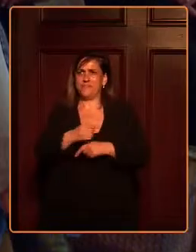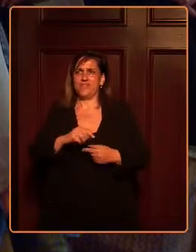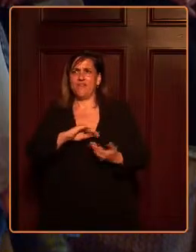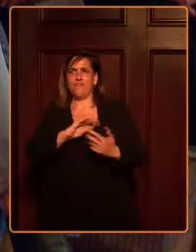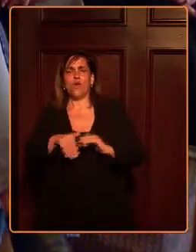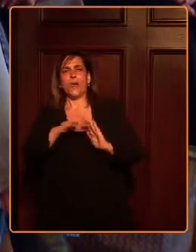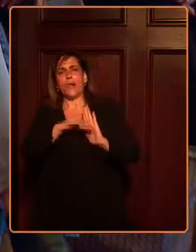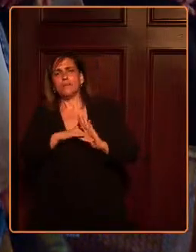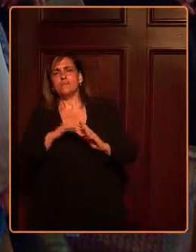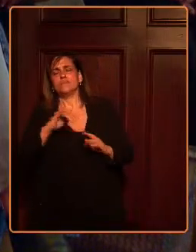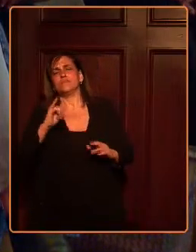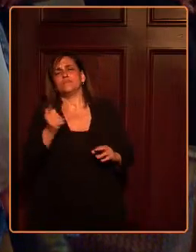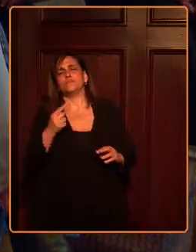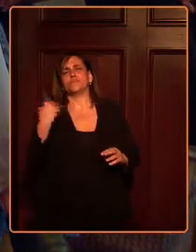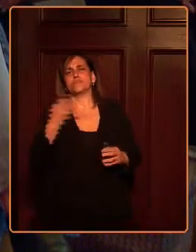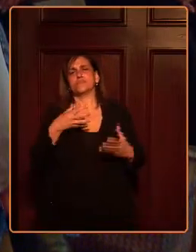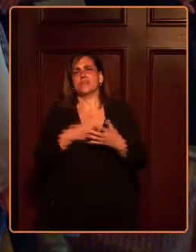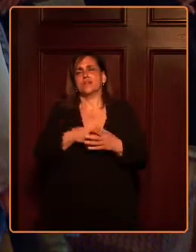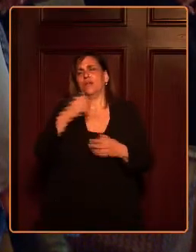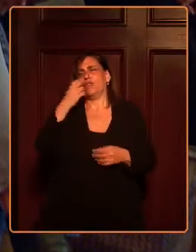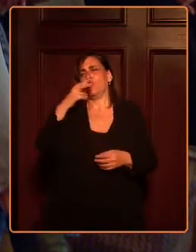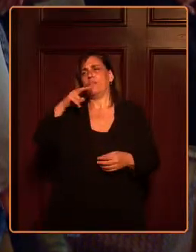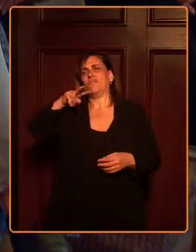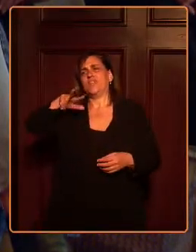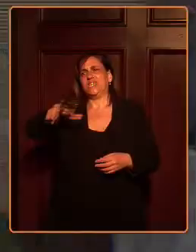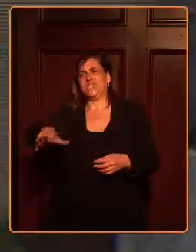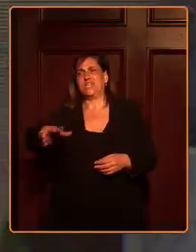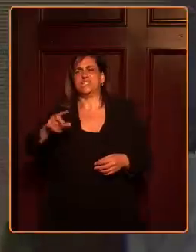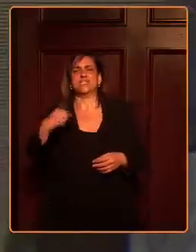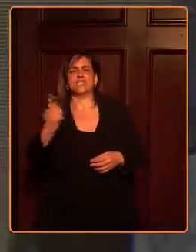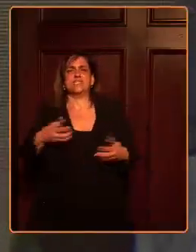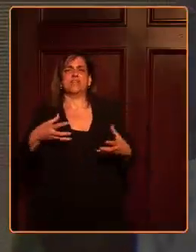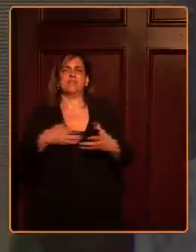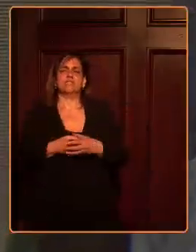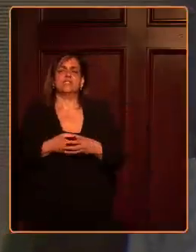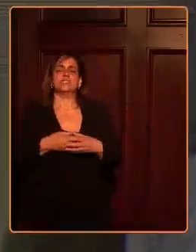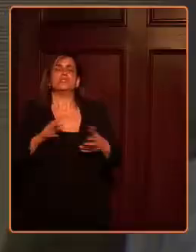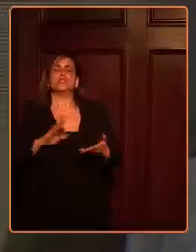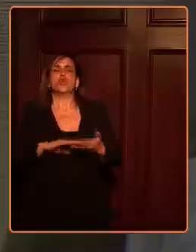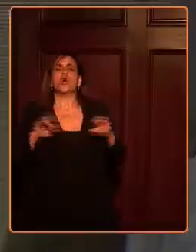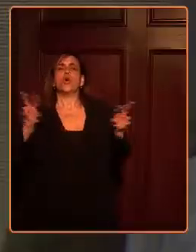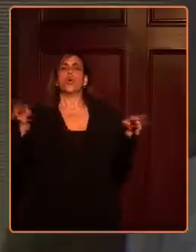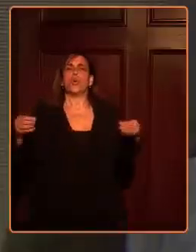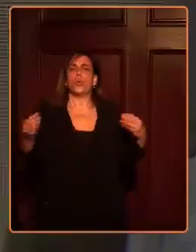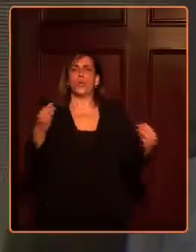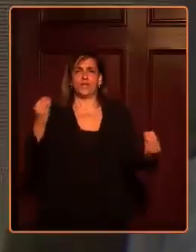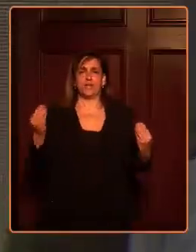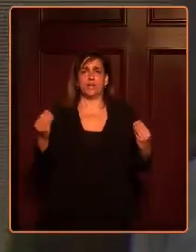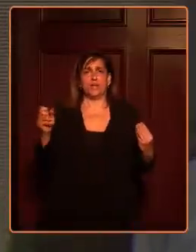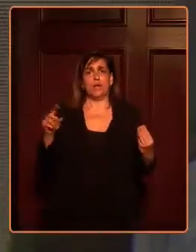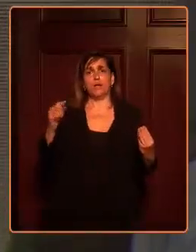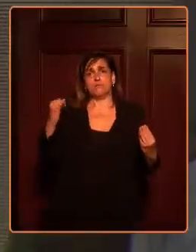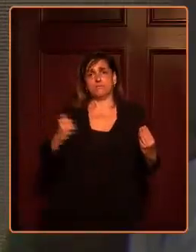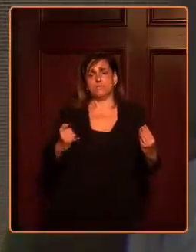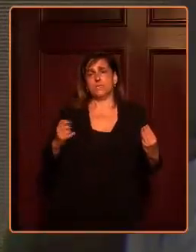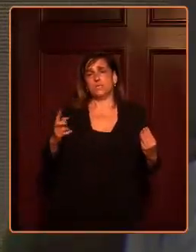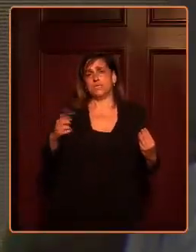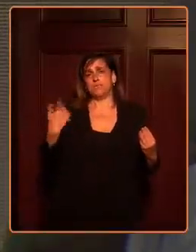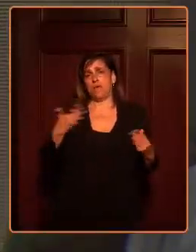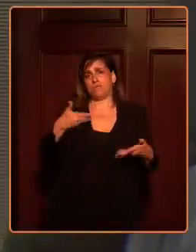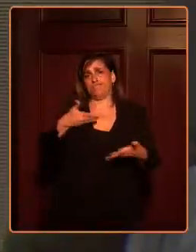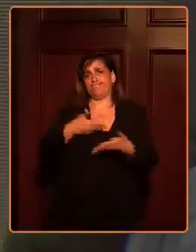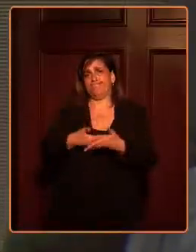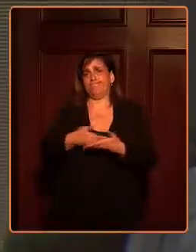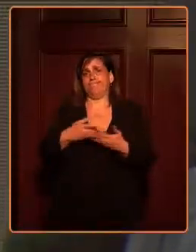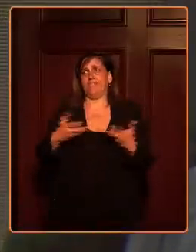la IA generativa fue en el 2023, que también produjo una guía sobre la IA generativa en educación, y ahí sí estamos más cerca de la